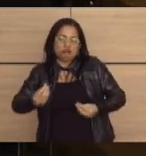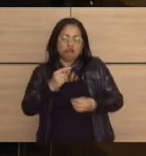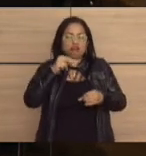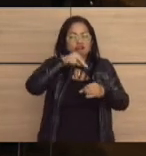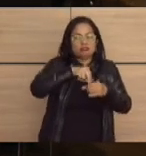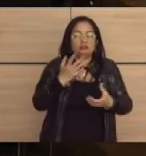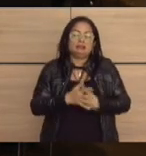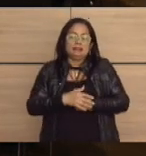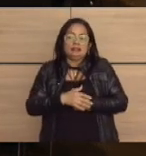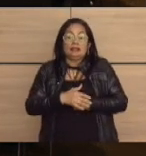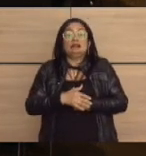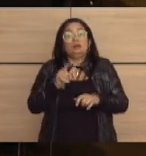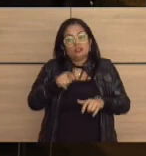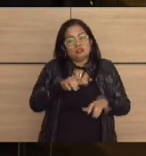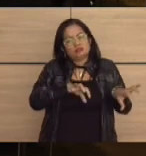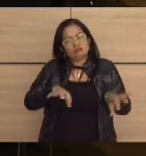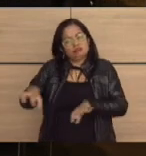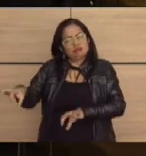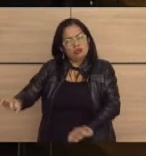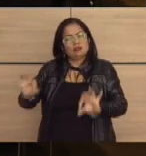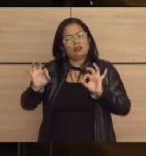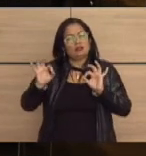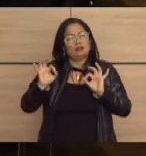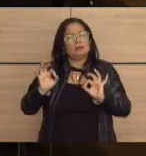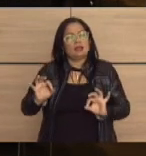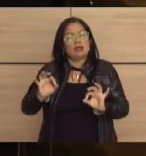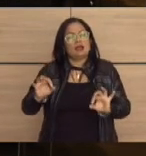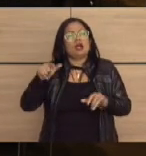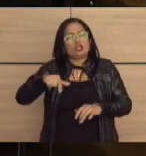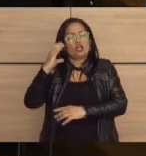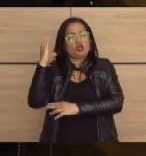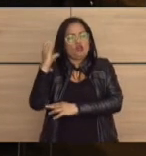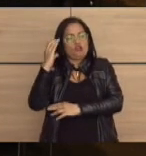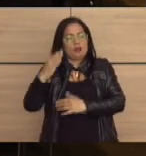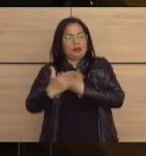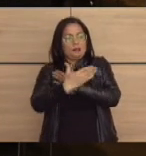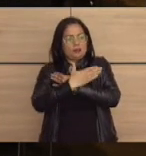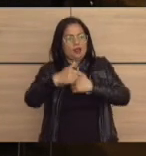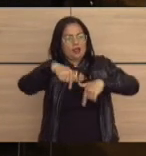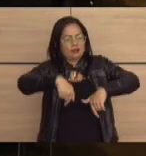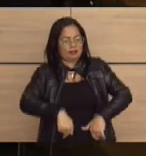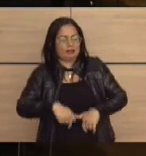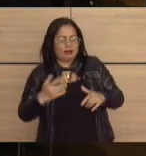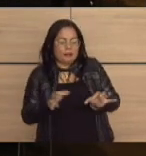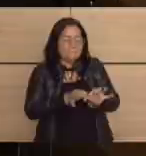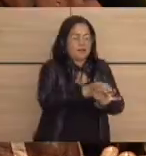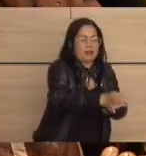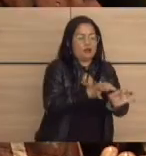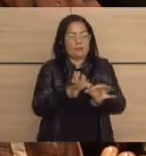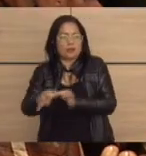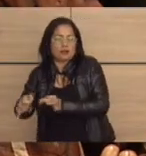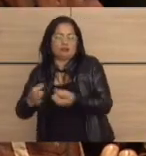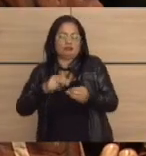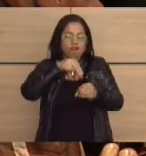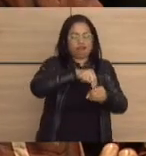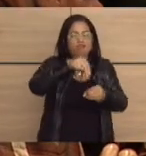la actitud que tenga que asumir la República con los pueblos indígenas y la nación con los pueblos indígenas sea